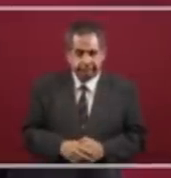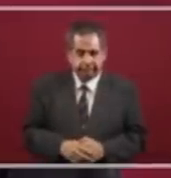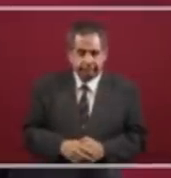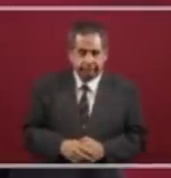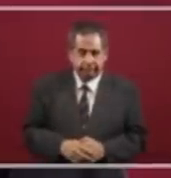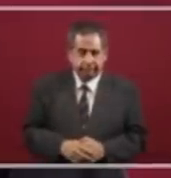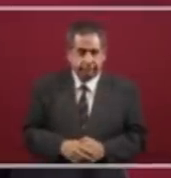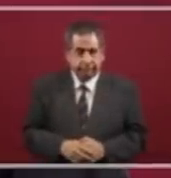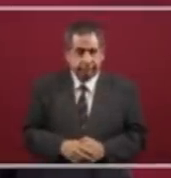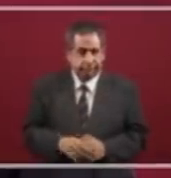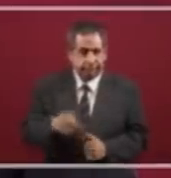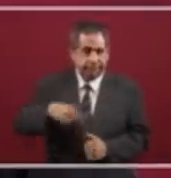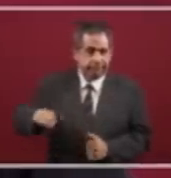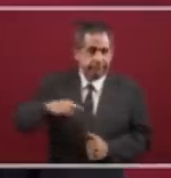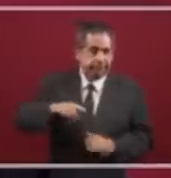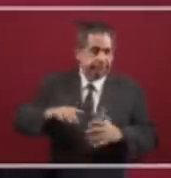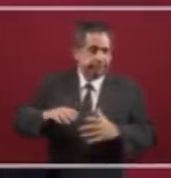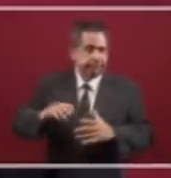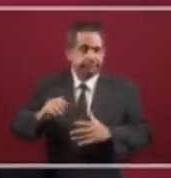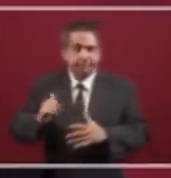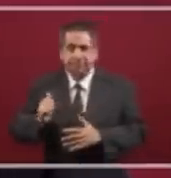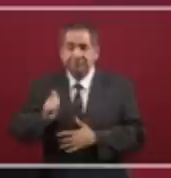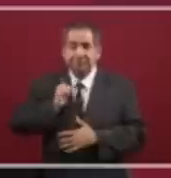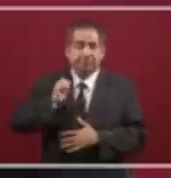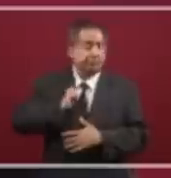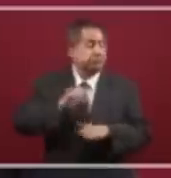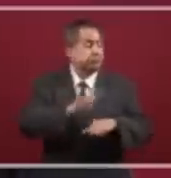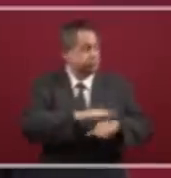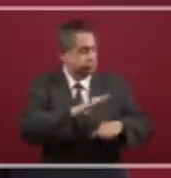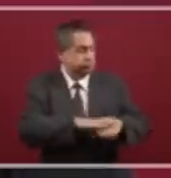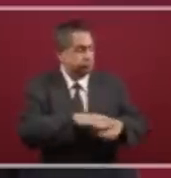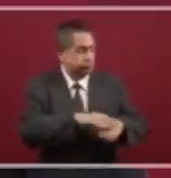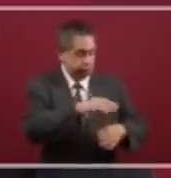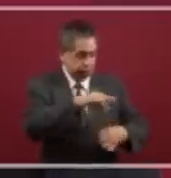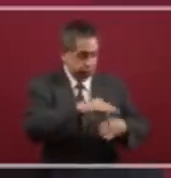para y obtener votos